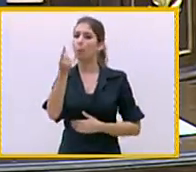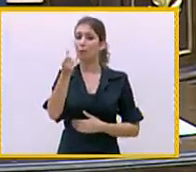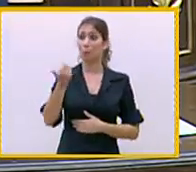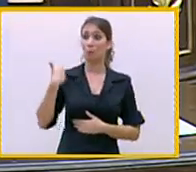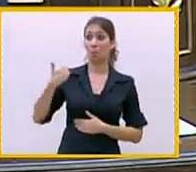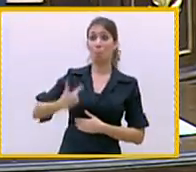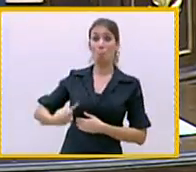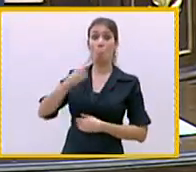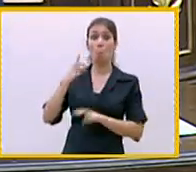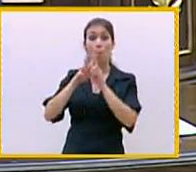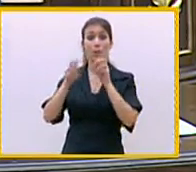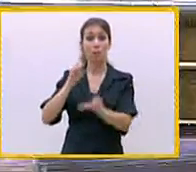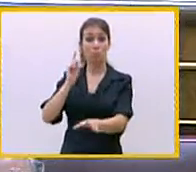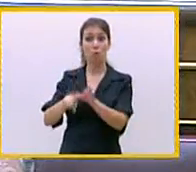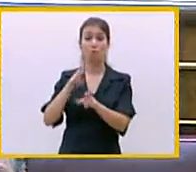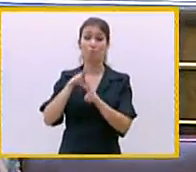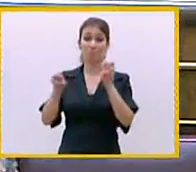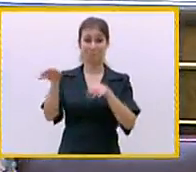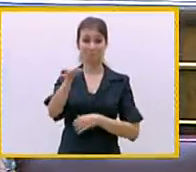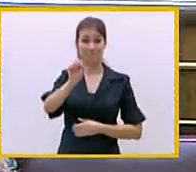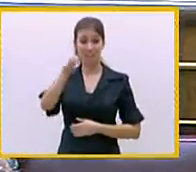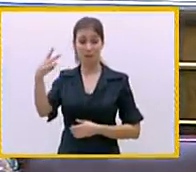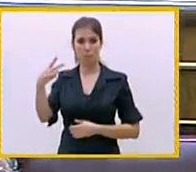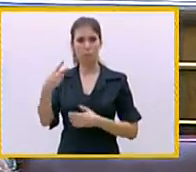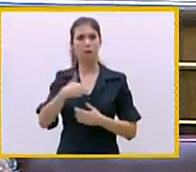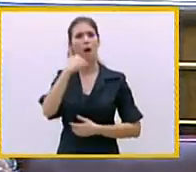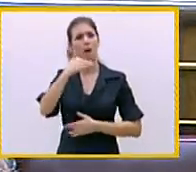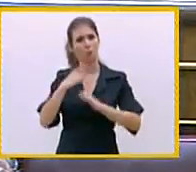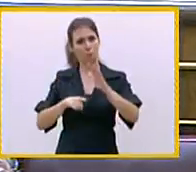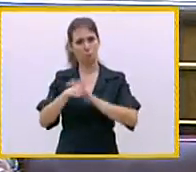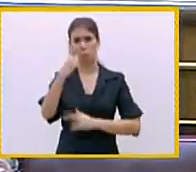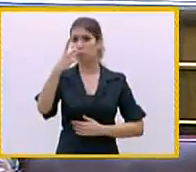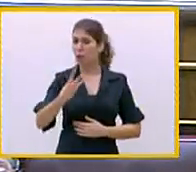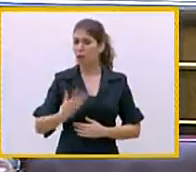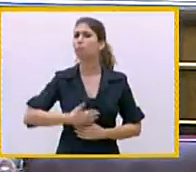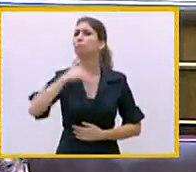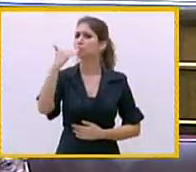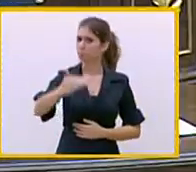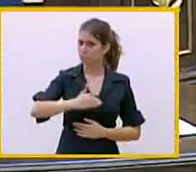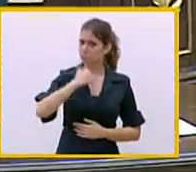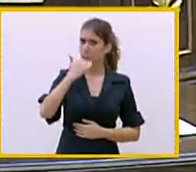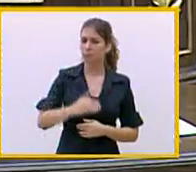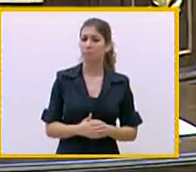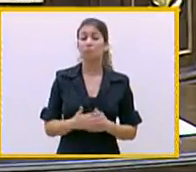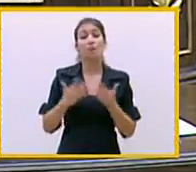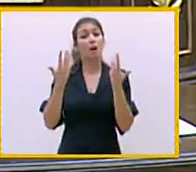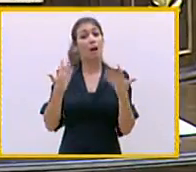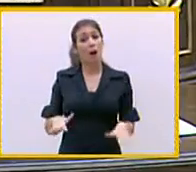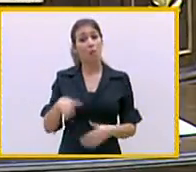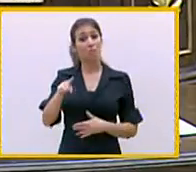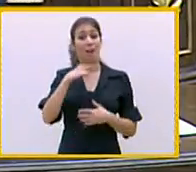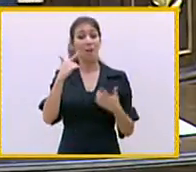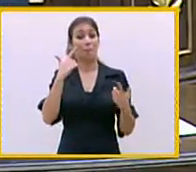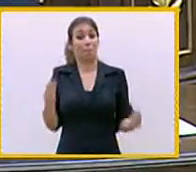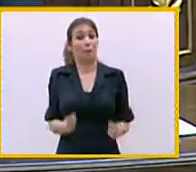nuestro ingreso en el euro. Y 1/3 es un dato apreciable. Con todo, esta mejora de la